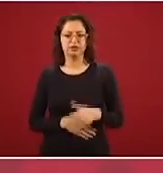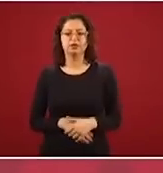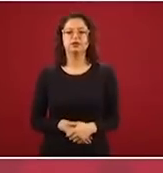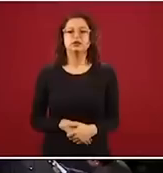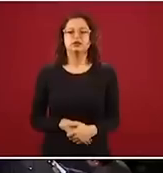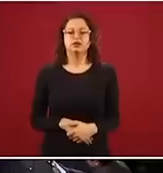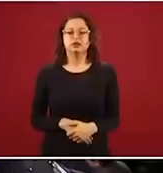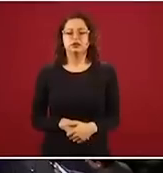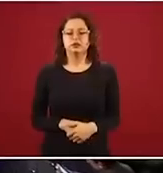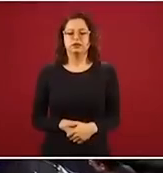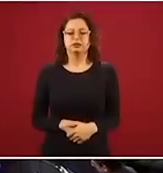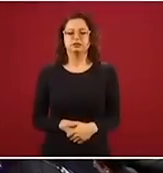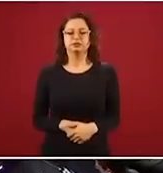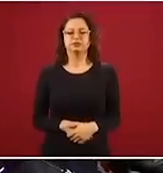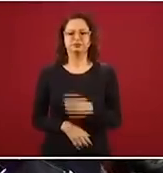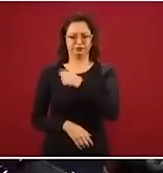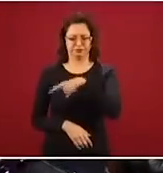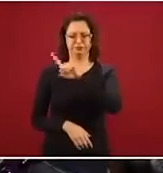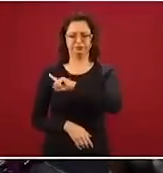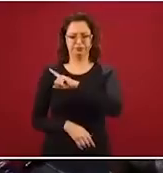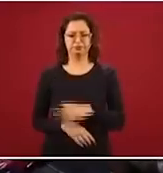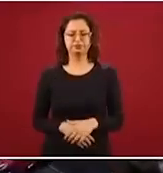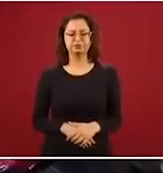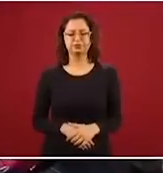Salud. Salud. Ah, vamos.